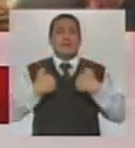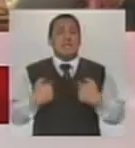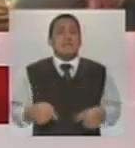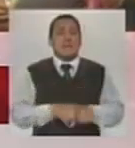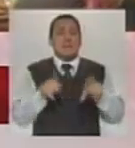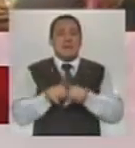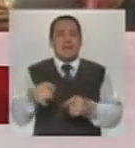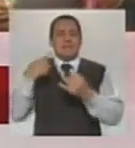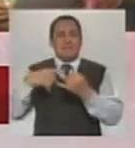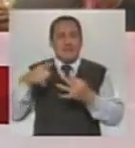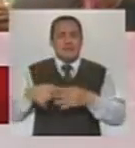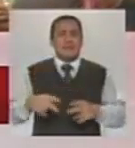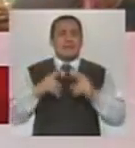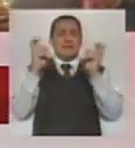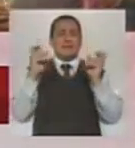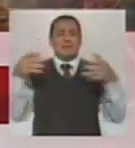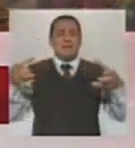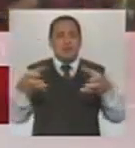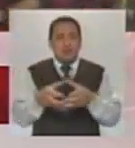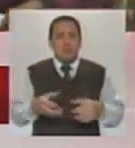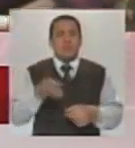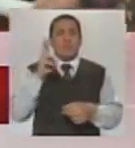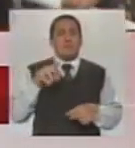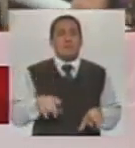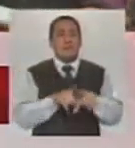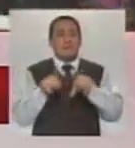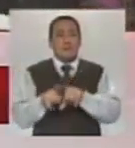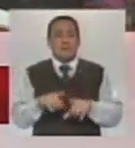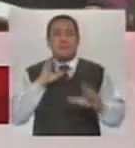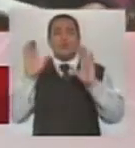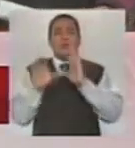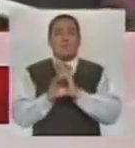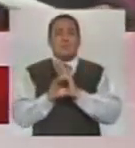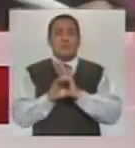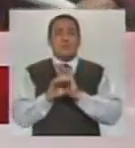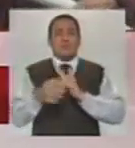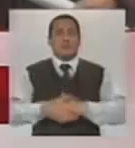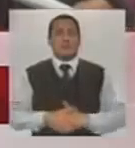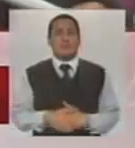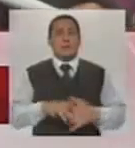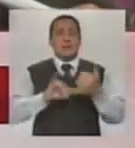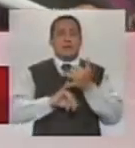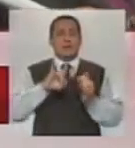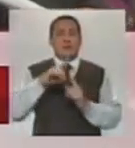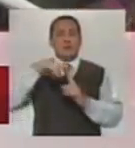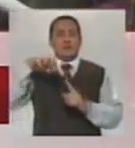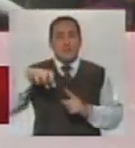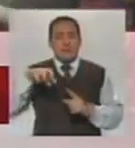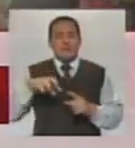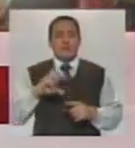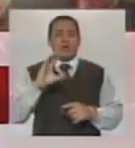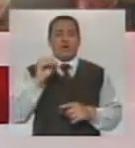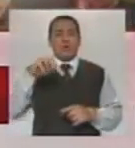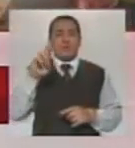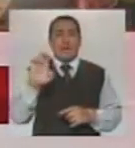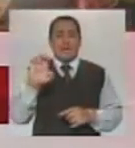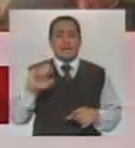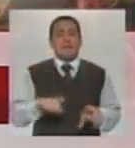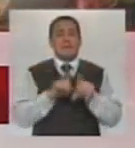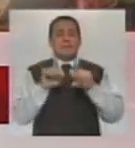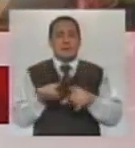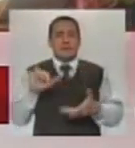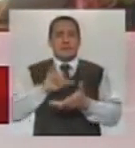ciertas confrontaciones también dentro del gremio de maestros entre del SUTEP con ARE, que uno termina de